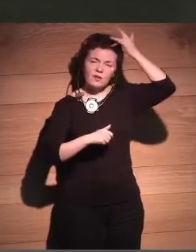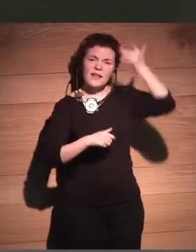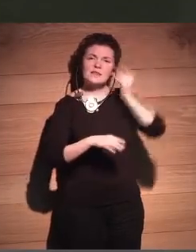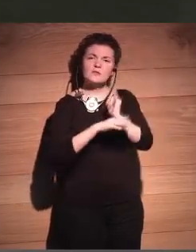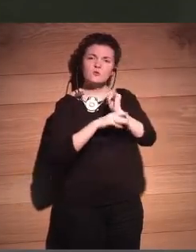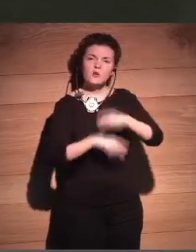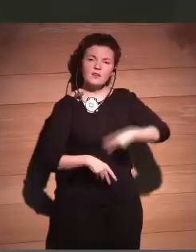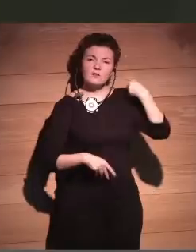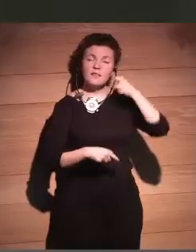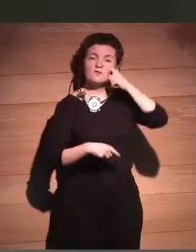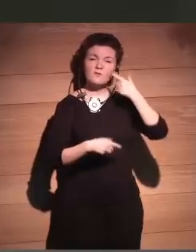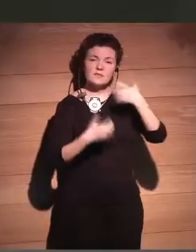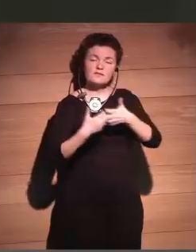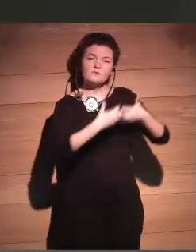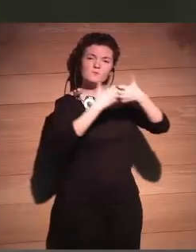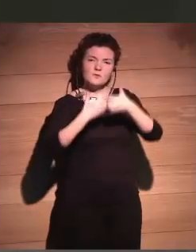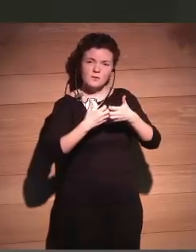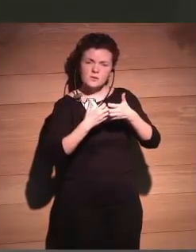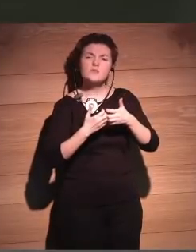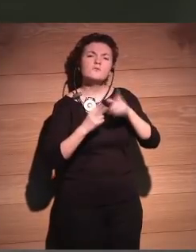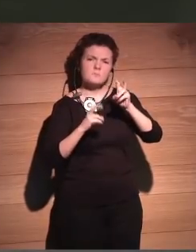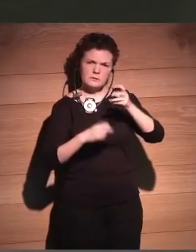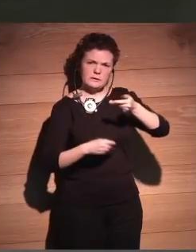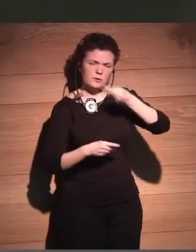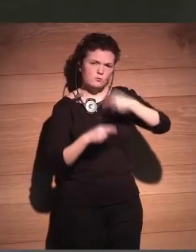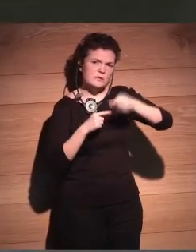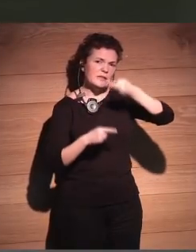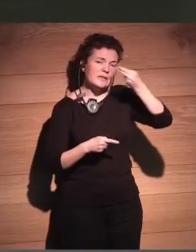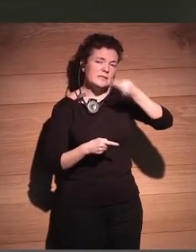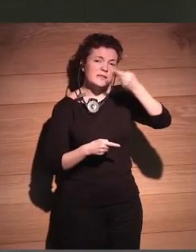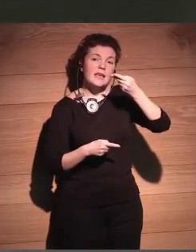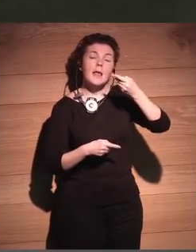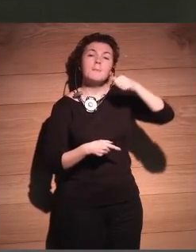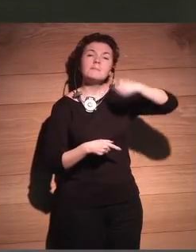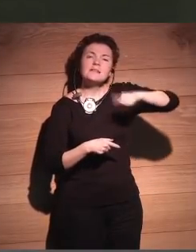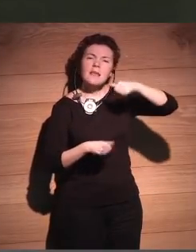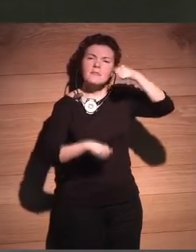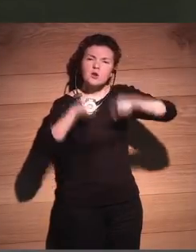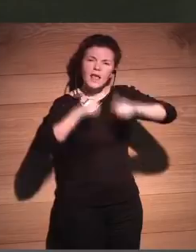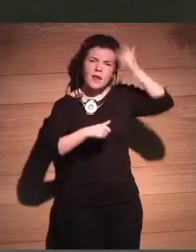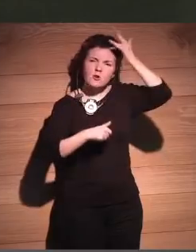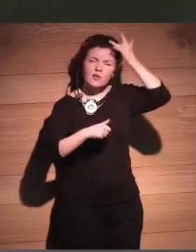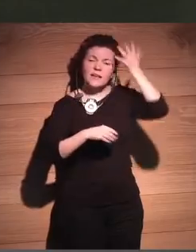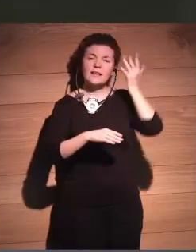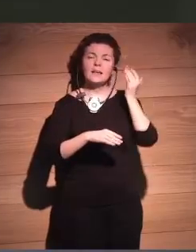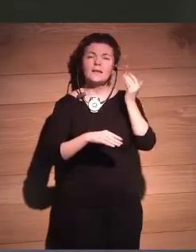Instituto Nacional de Salud de Estados Unidos y este es un dato interesante, es presidente de cirugía neurológica en